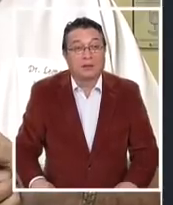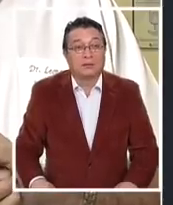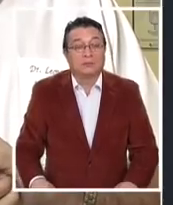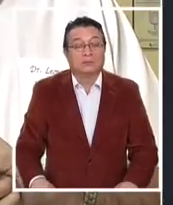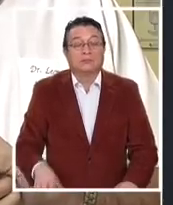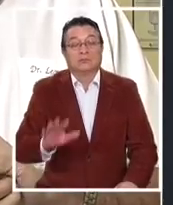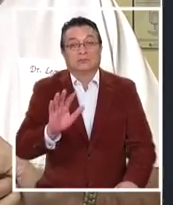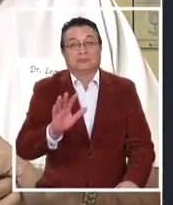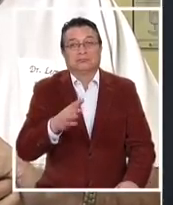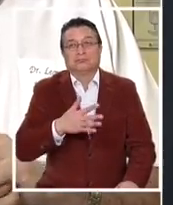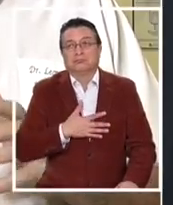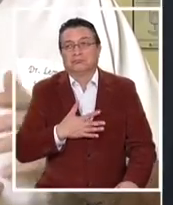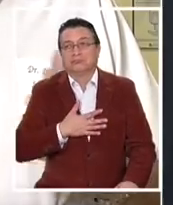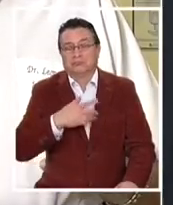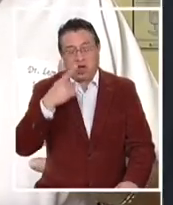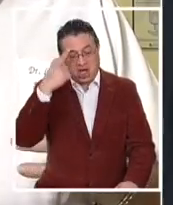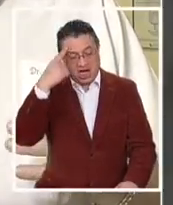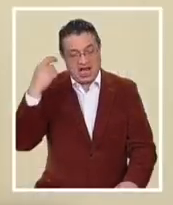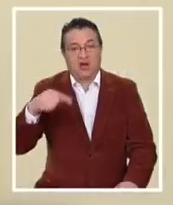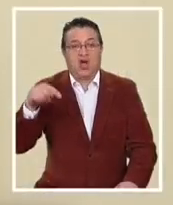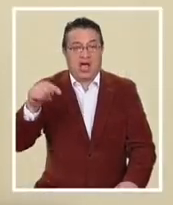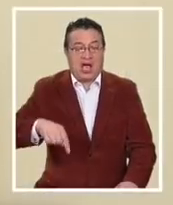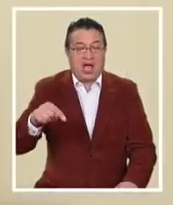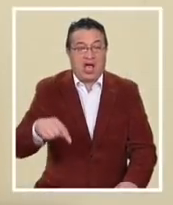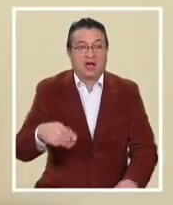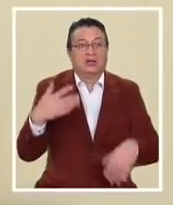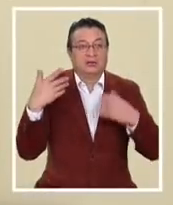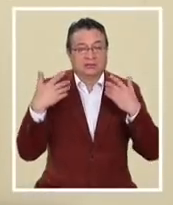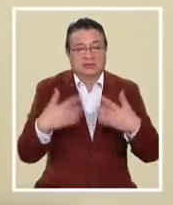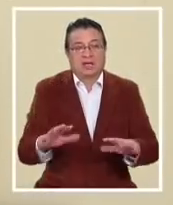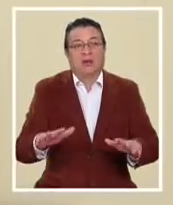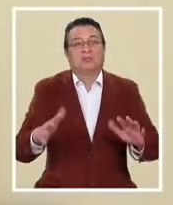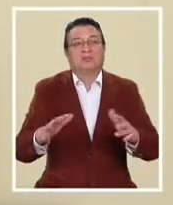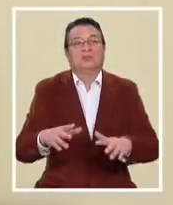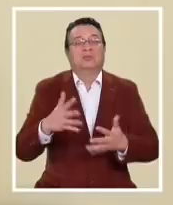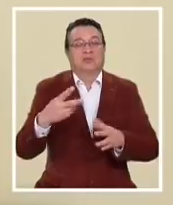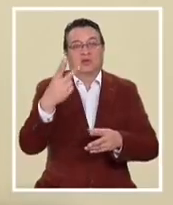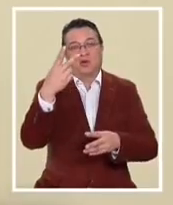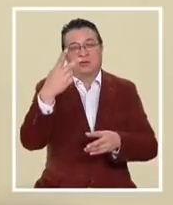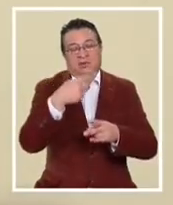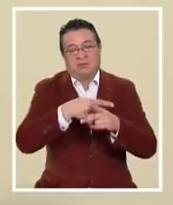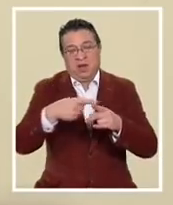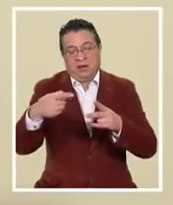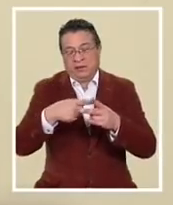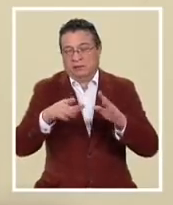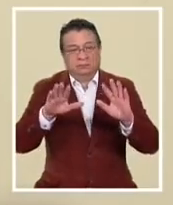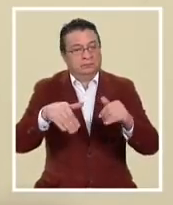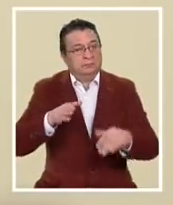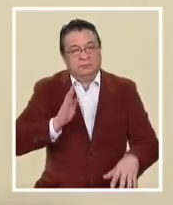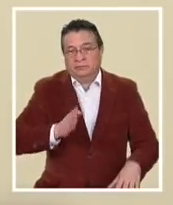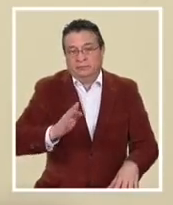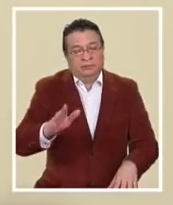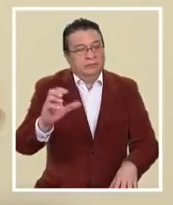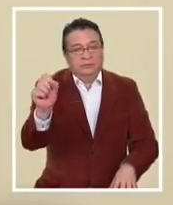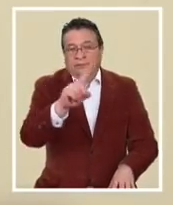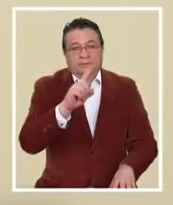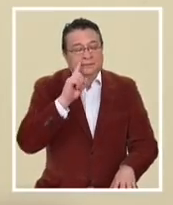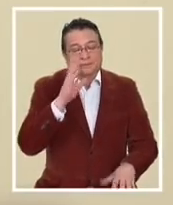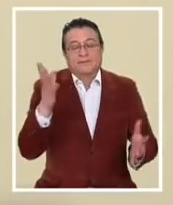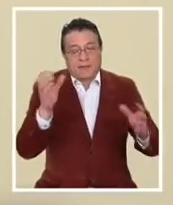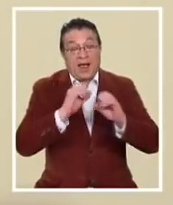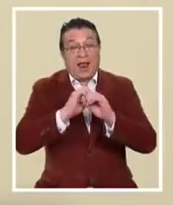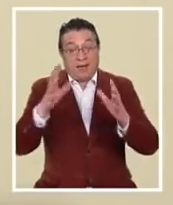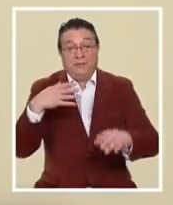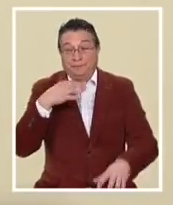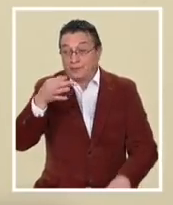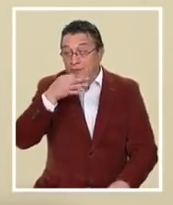Yo diría que estamos en esto desde hace ya por lo menos un par de semanas, ¿ya? Y claramente, yo estaba escuchando a